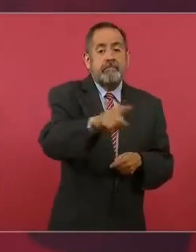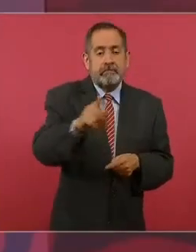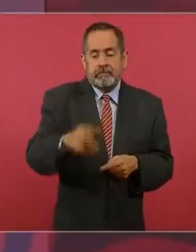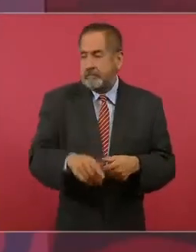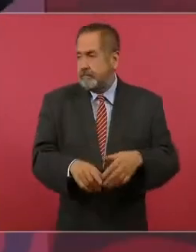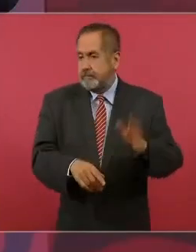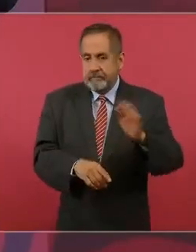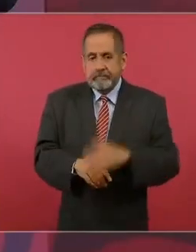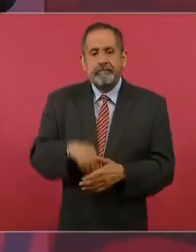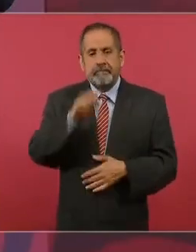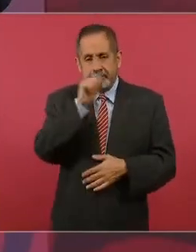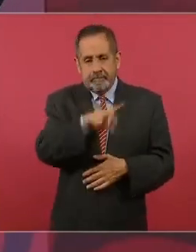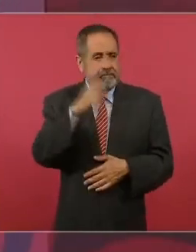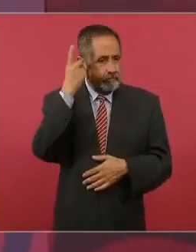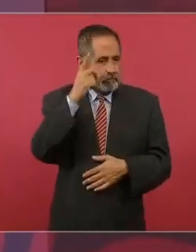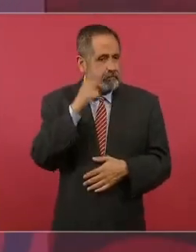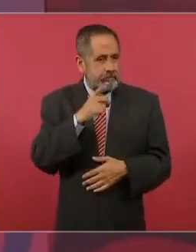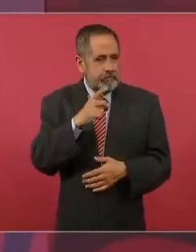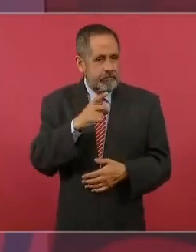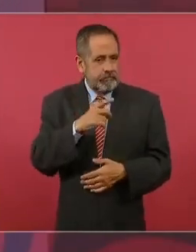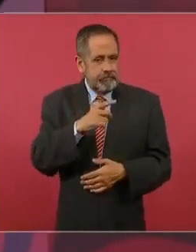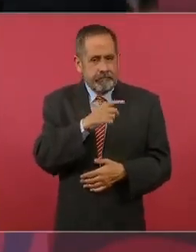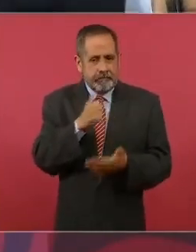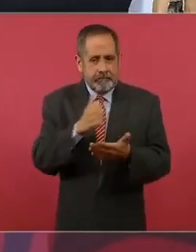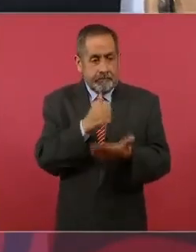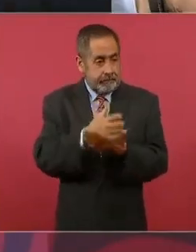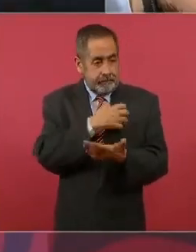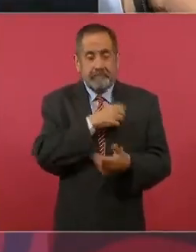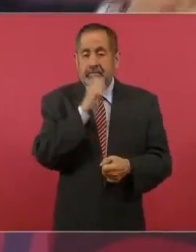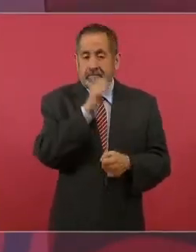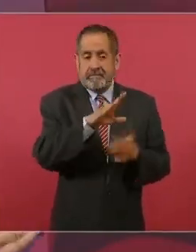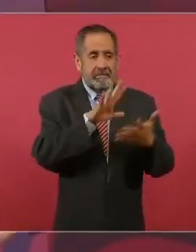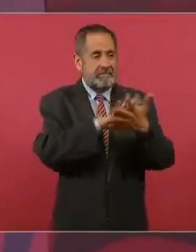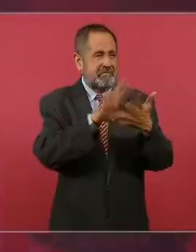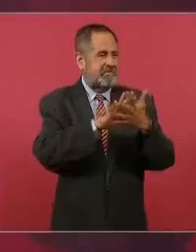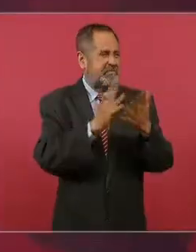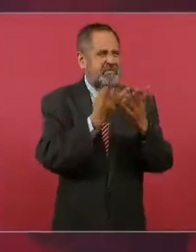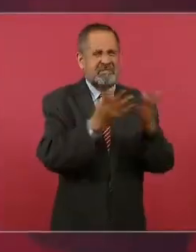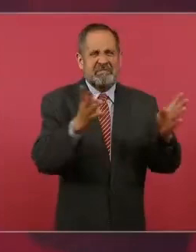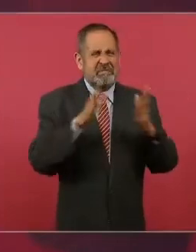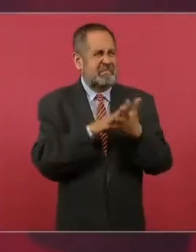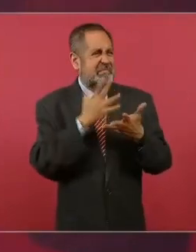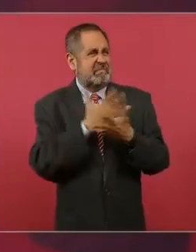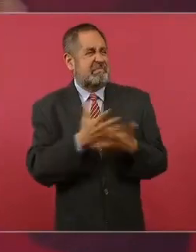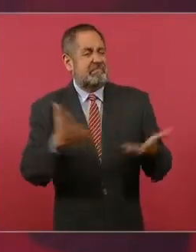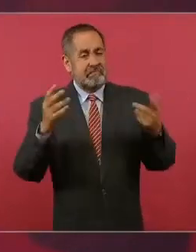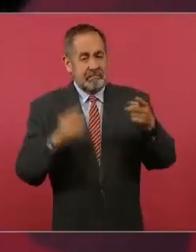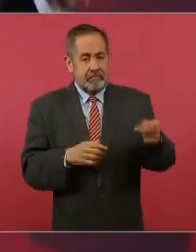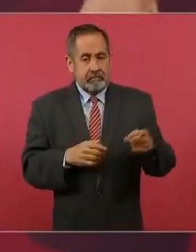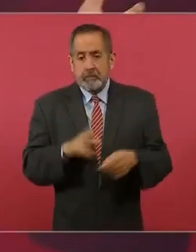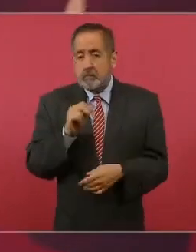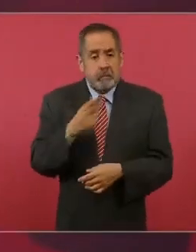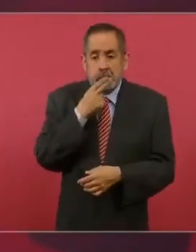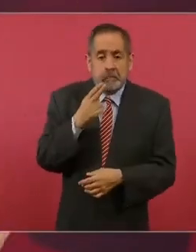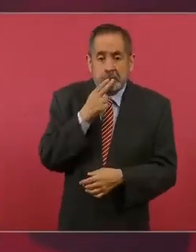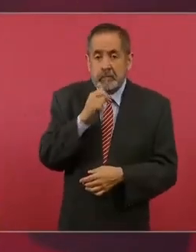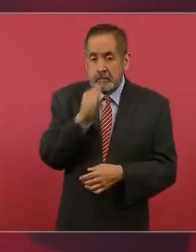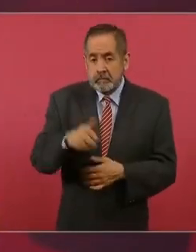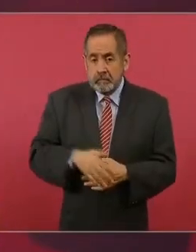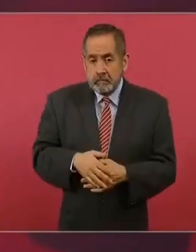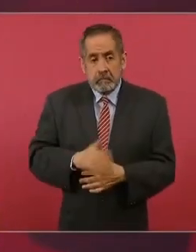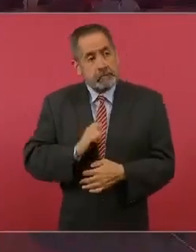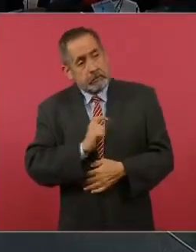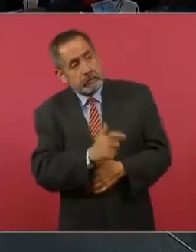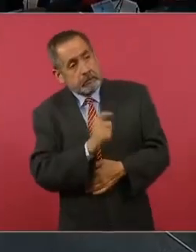Ahí también en Durango capital un reclusorio enorme, sin uso.